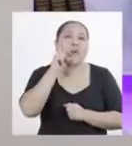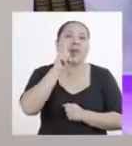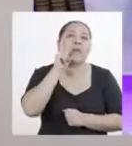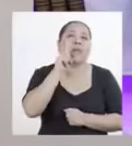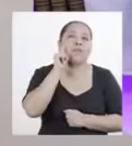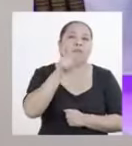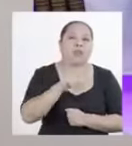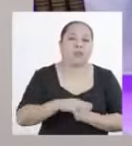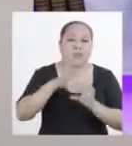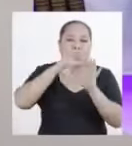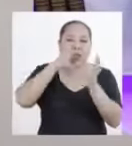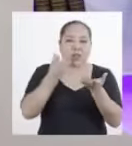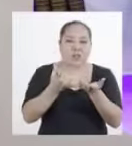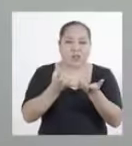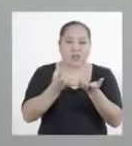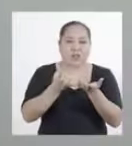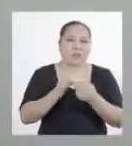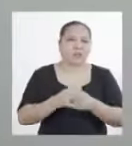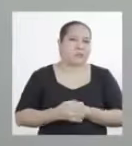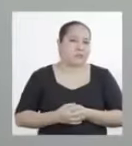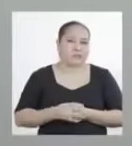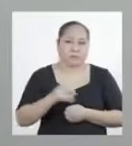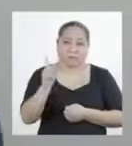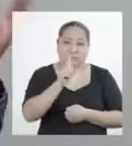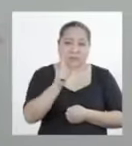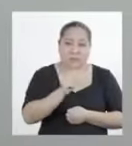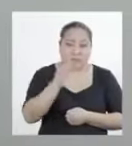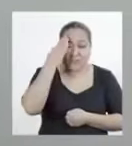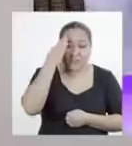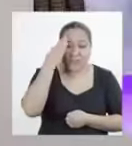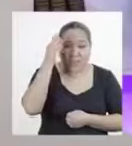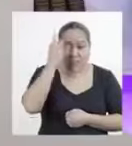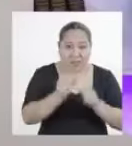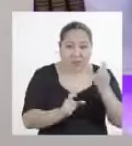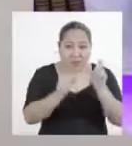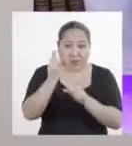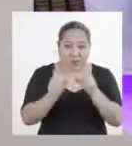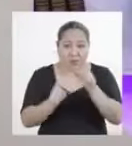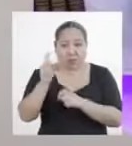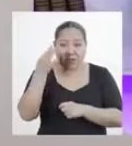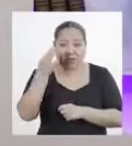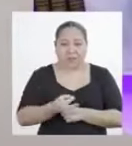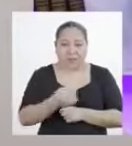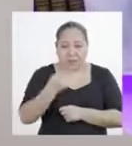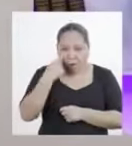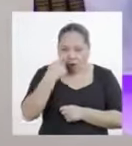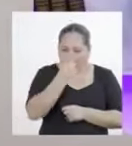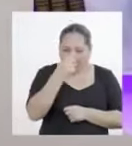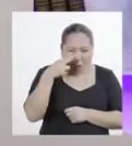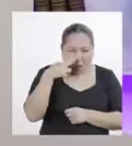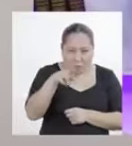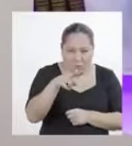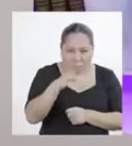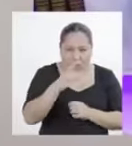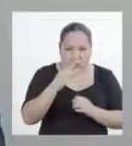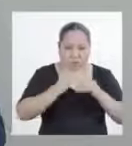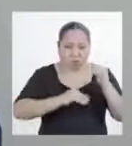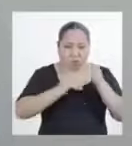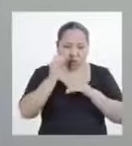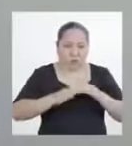ha sido sólo para convencernos de una cosa Que la tierra es esférica Pero no contaban con que los seres humanos tenemos